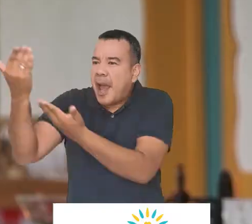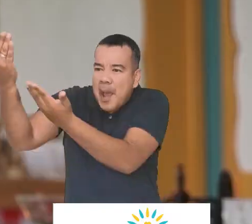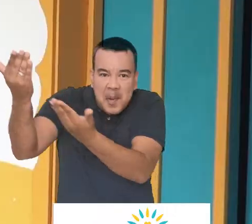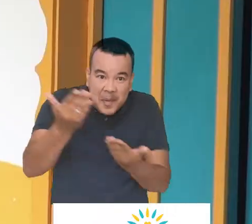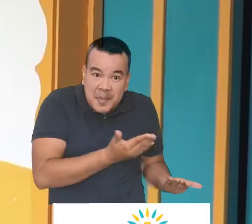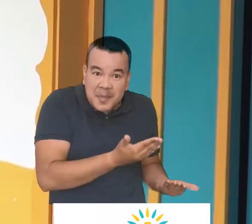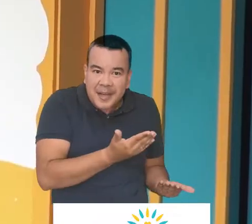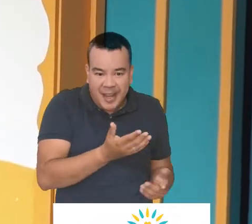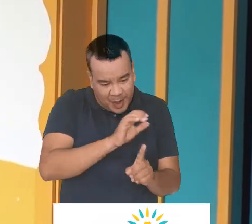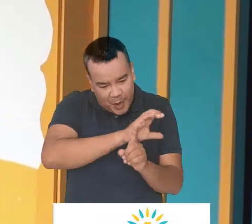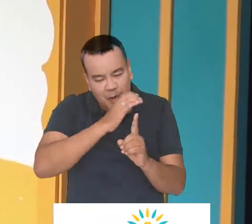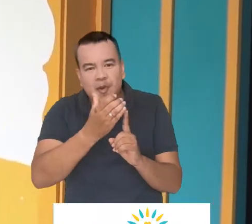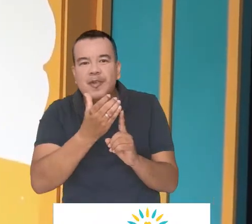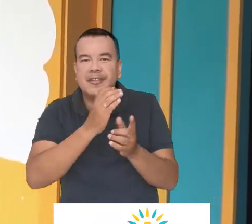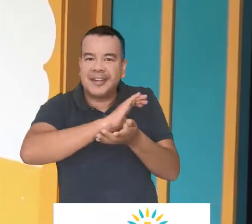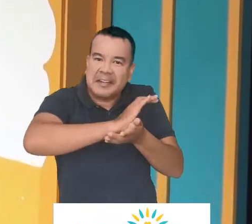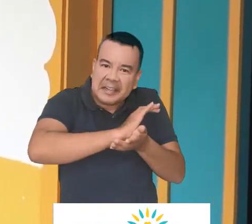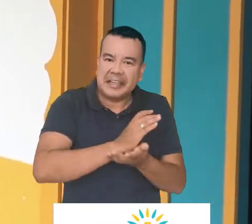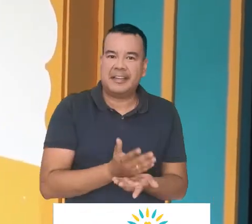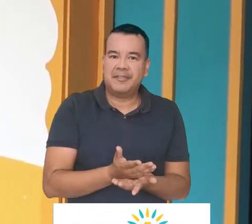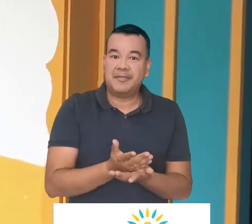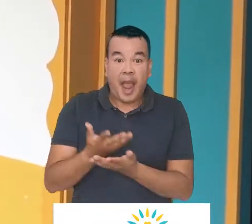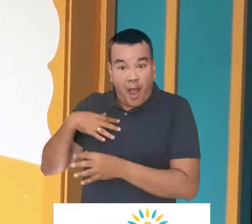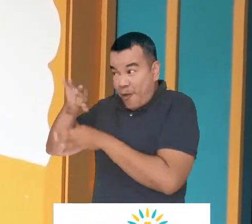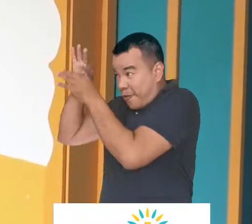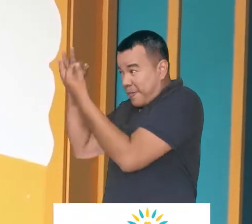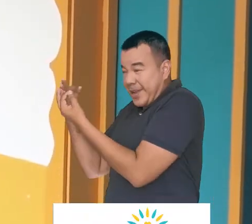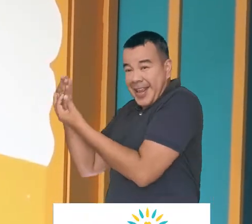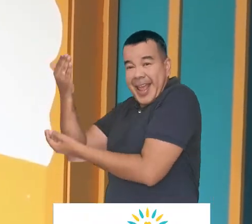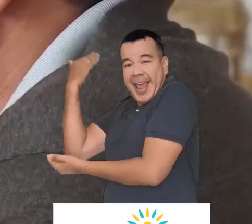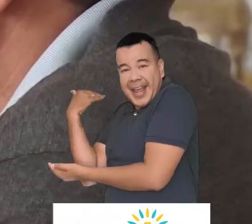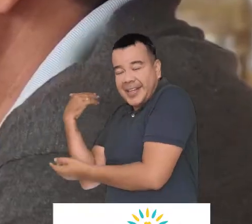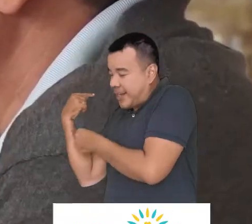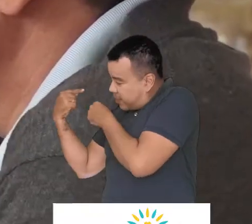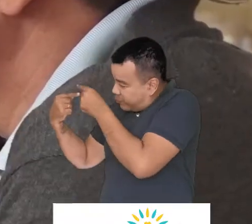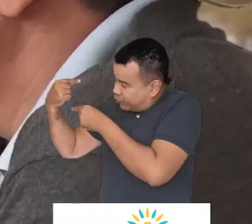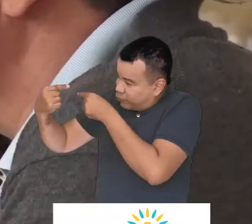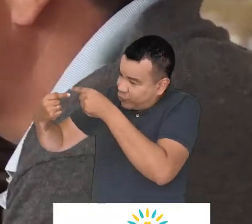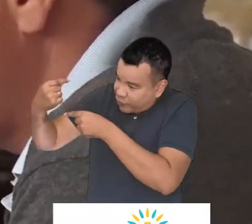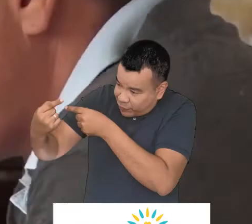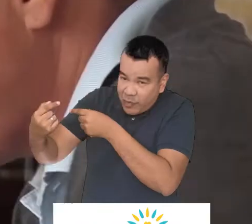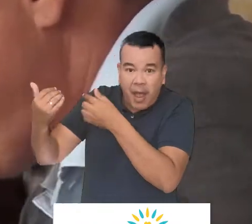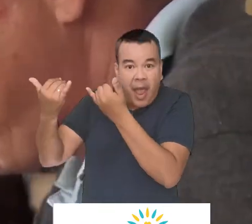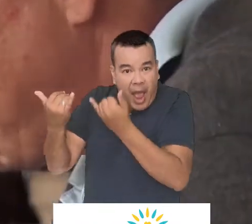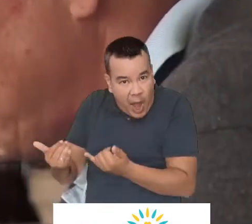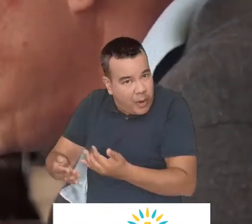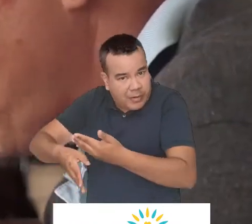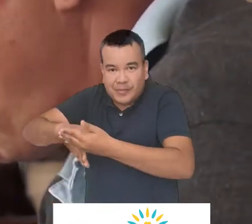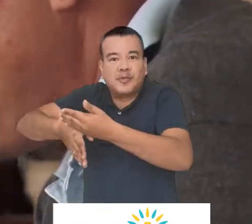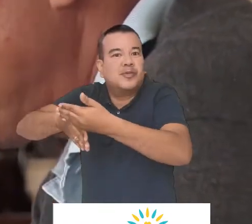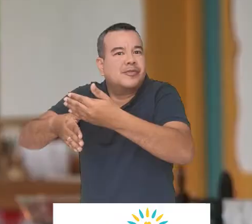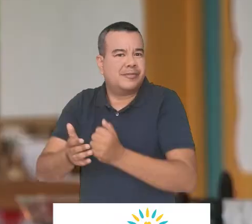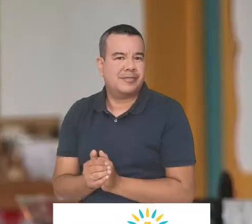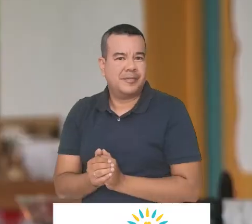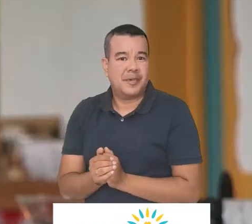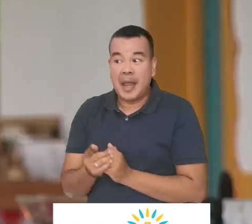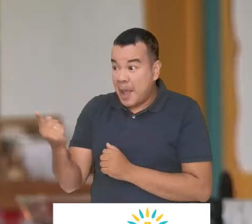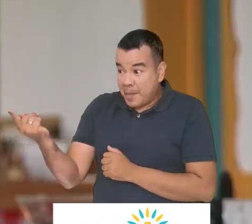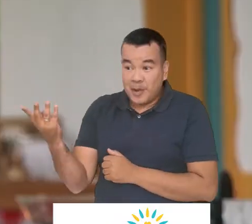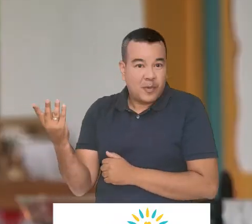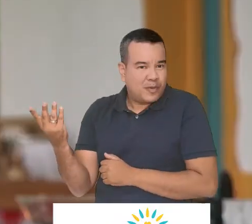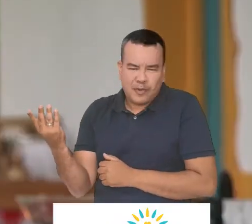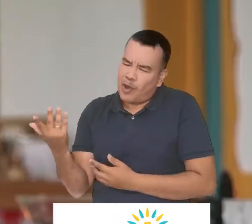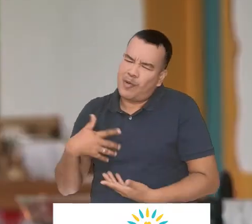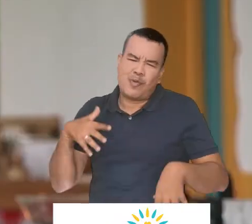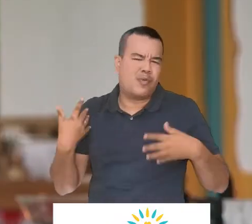las raíces de mi familia, de lo que es ahora nuestro proyecto de vida. Junto a Arbey hemos hecho creo que cosas muy